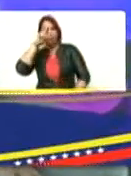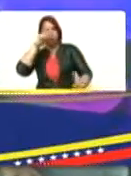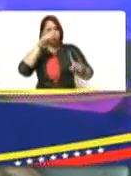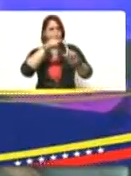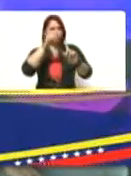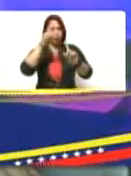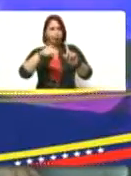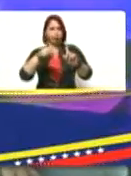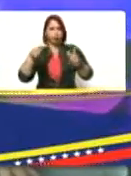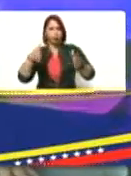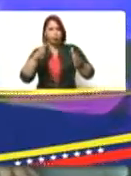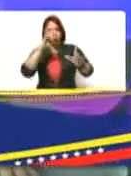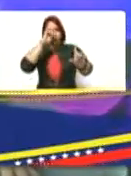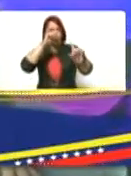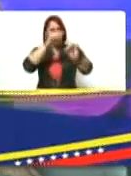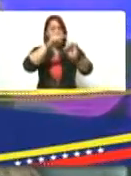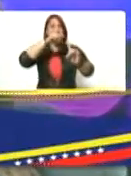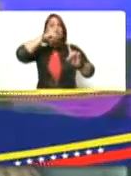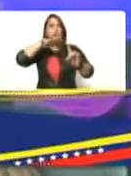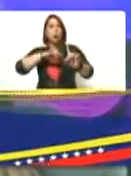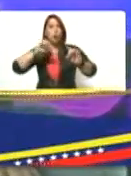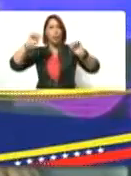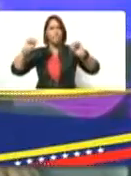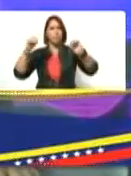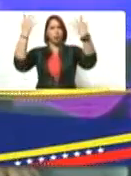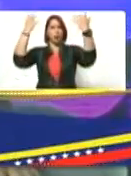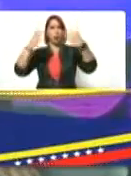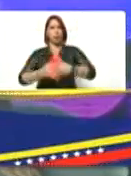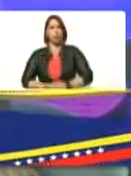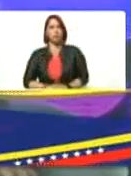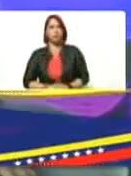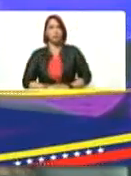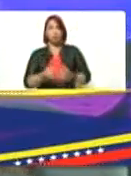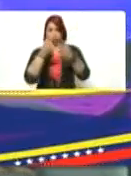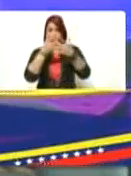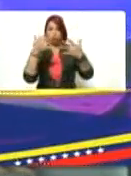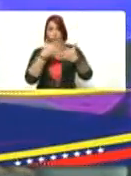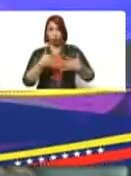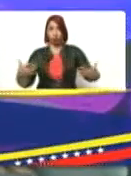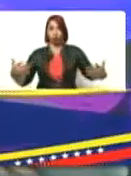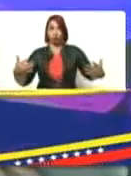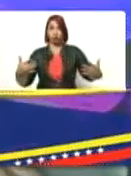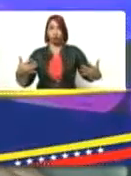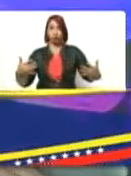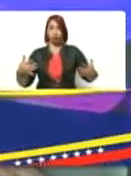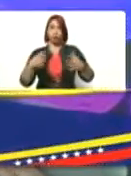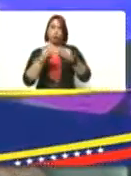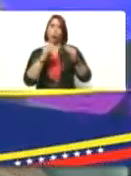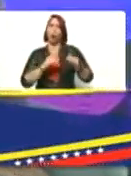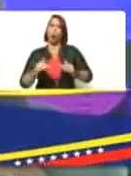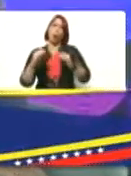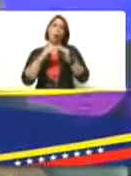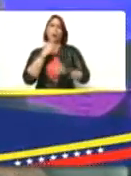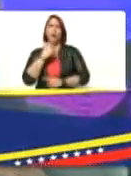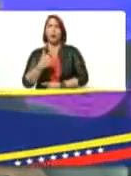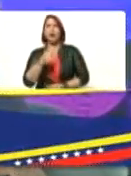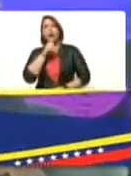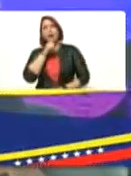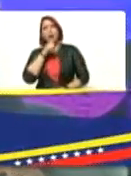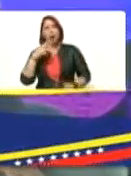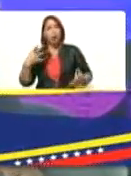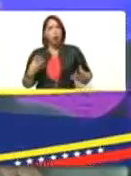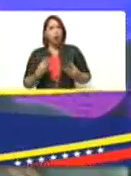la corriente de la historia insurgente a la que se ascribe buena parte, por no decir todos y todas quienes nos acompañan el día